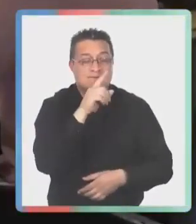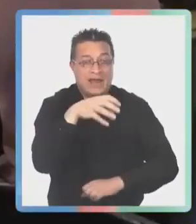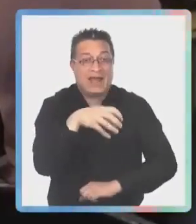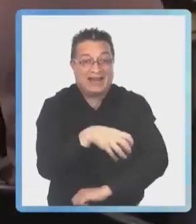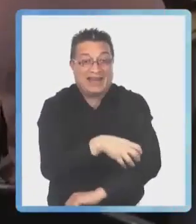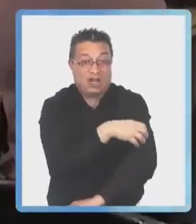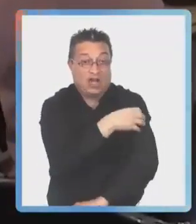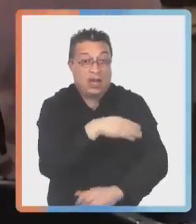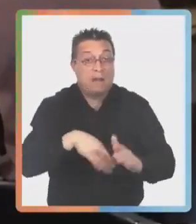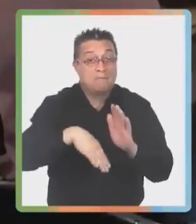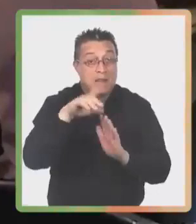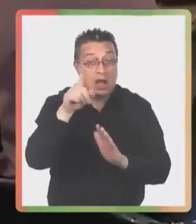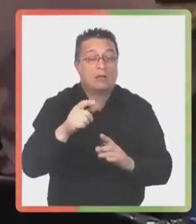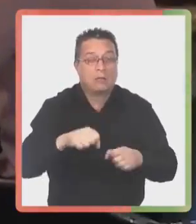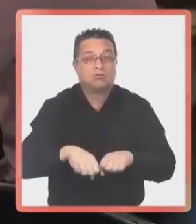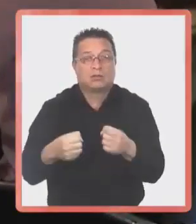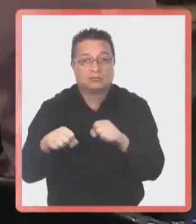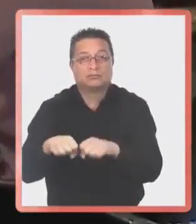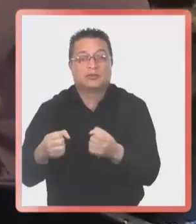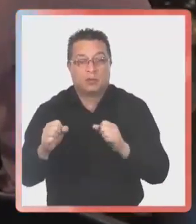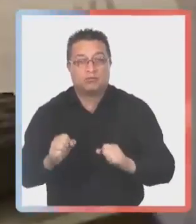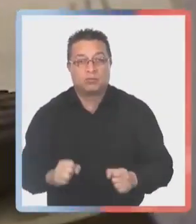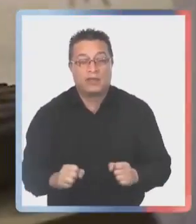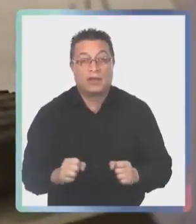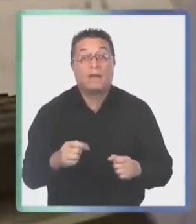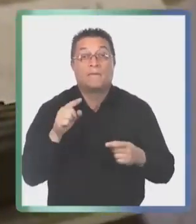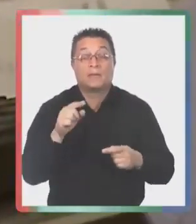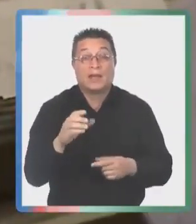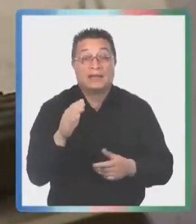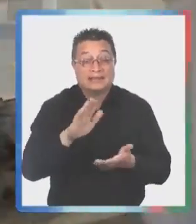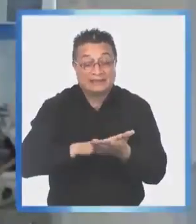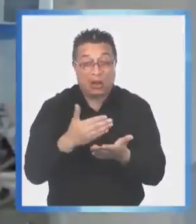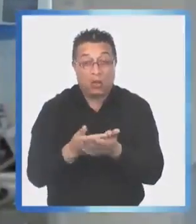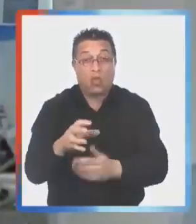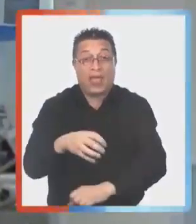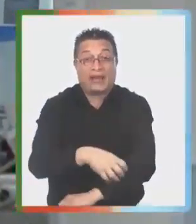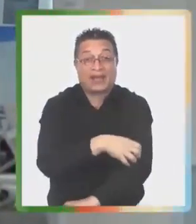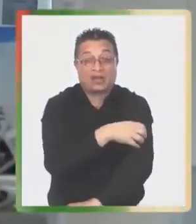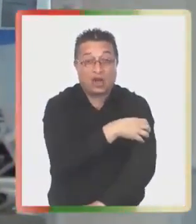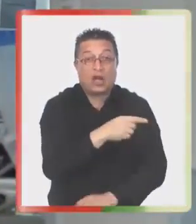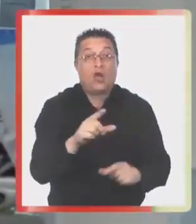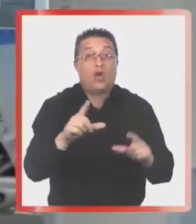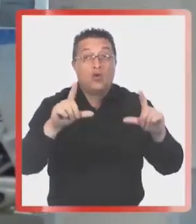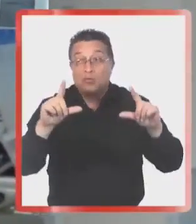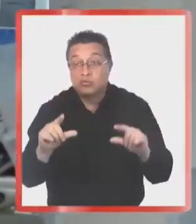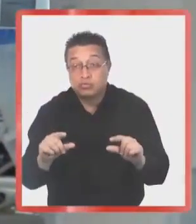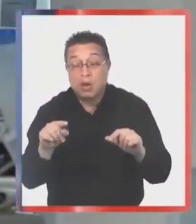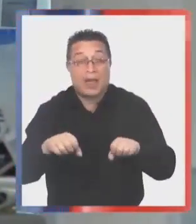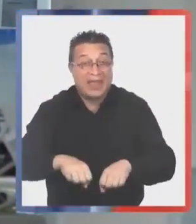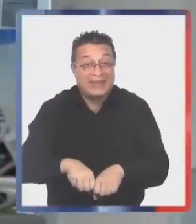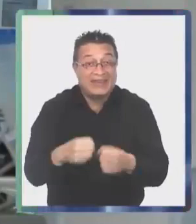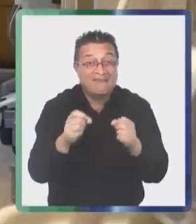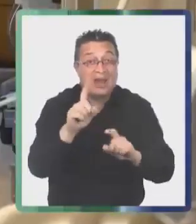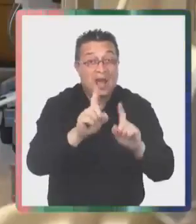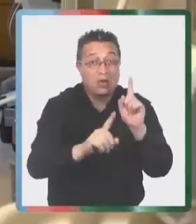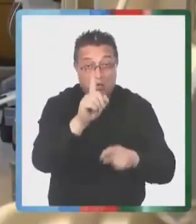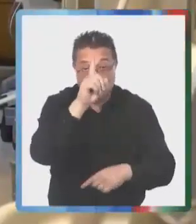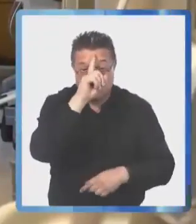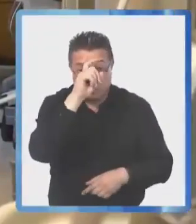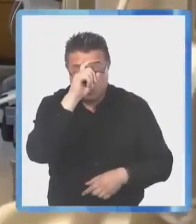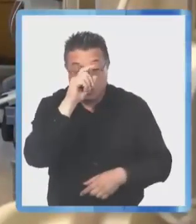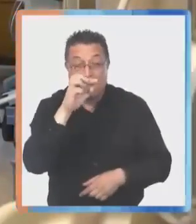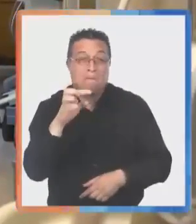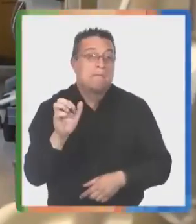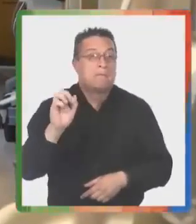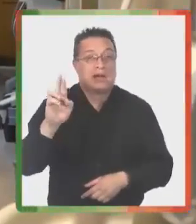de las regiones, fundamentalmente, en riesgo de quiebra. Si la oferta de salud en las regiones ya es escasa, la quiebra de algunas